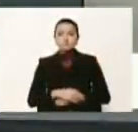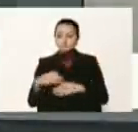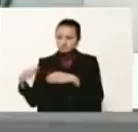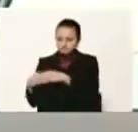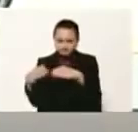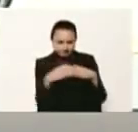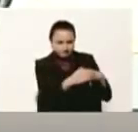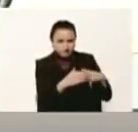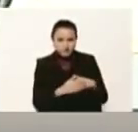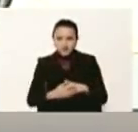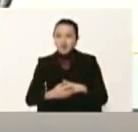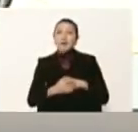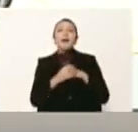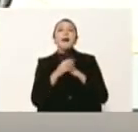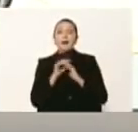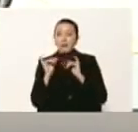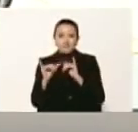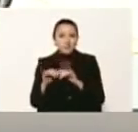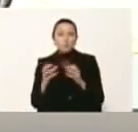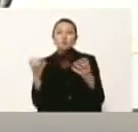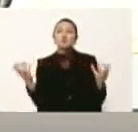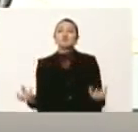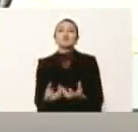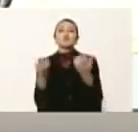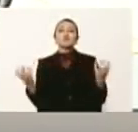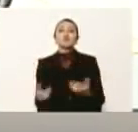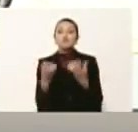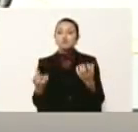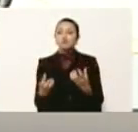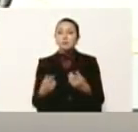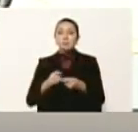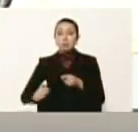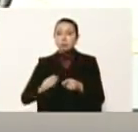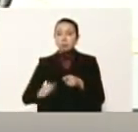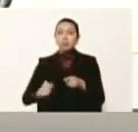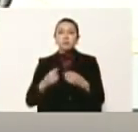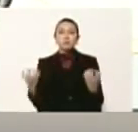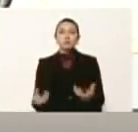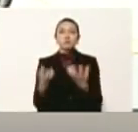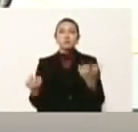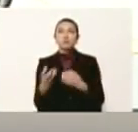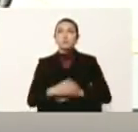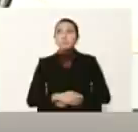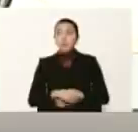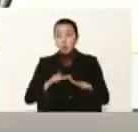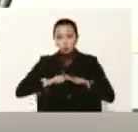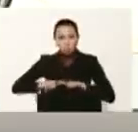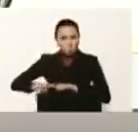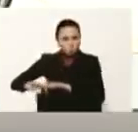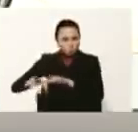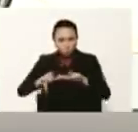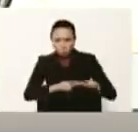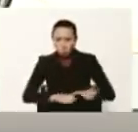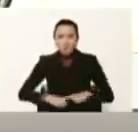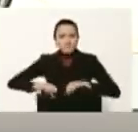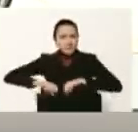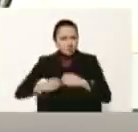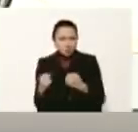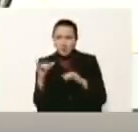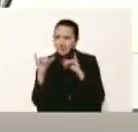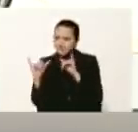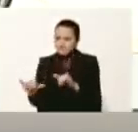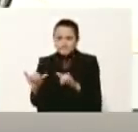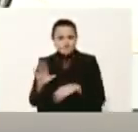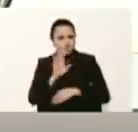procedieron a incendiarla. Así que estos espacios que ellos han destruido, que